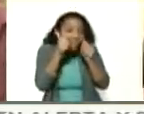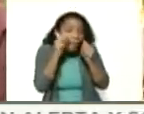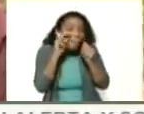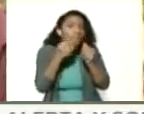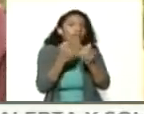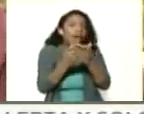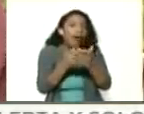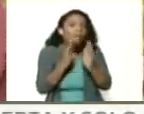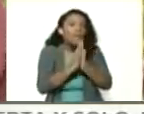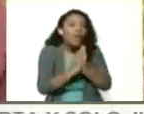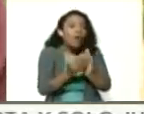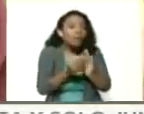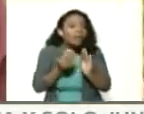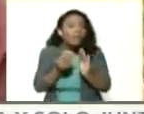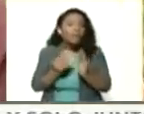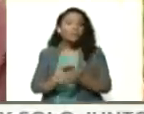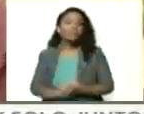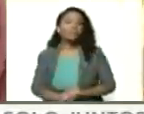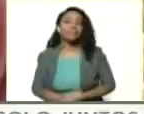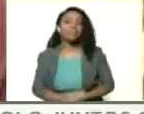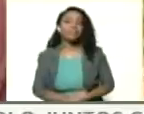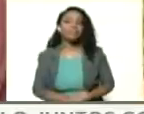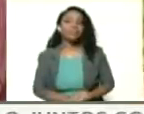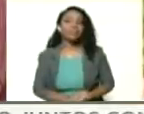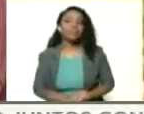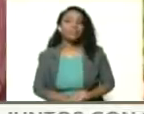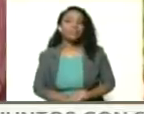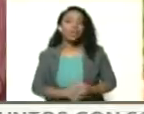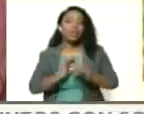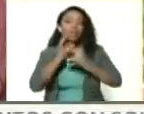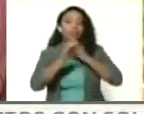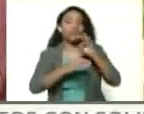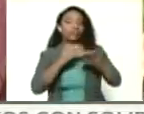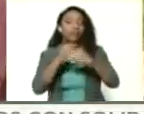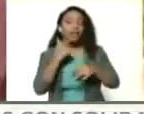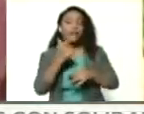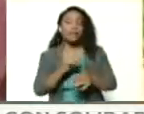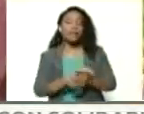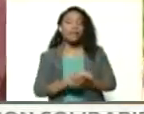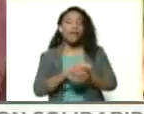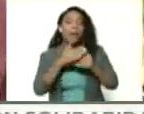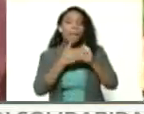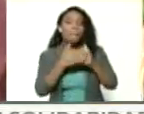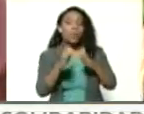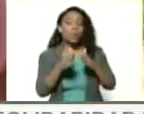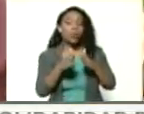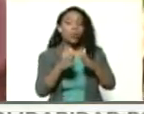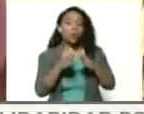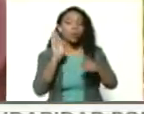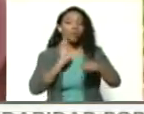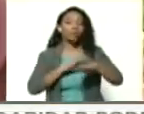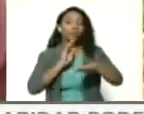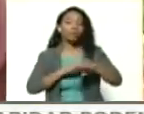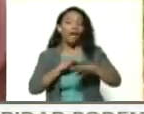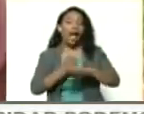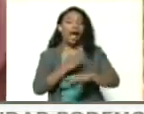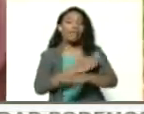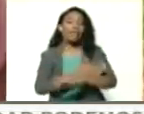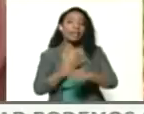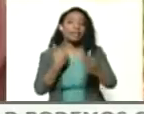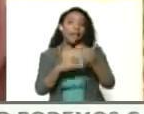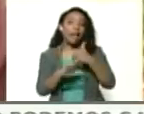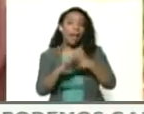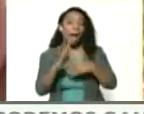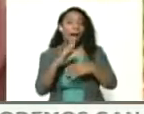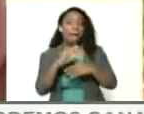chofer que retrocediera, ta, ta, ta. Echa el cuento de los detalles y dice que les abrieron la puerta advirtiéndonos antes de que salíamos